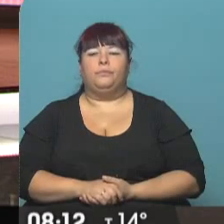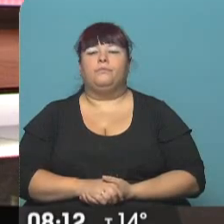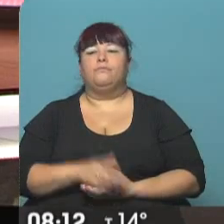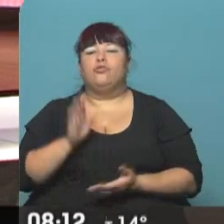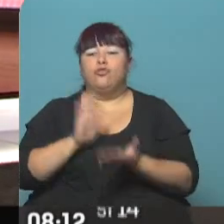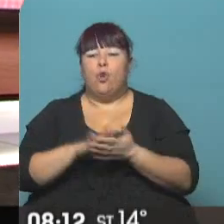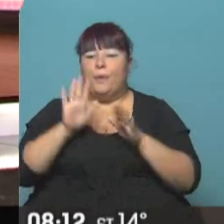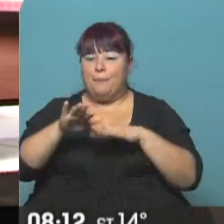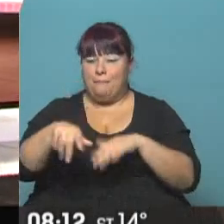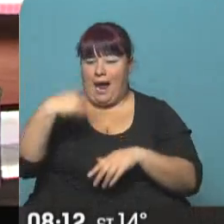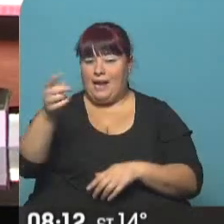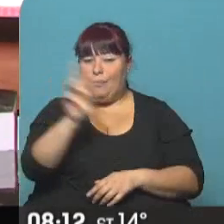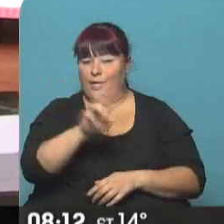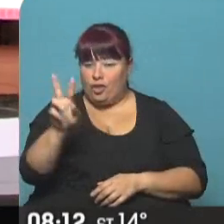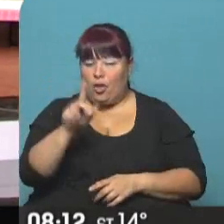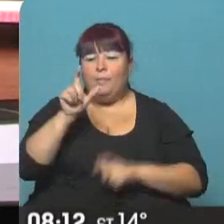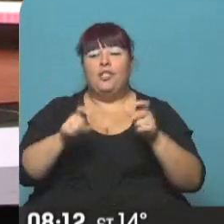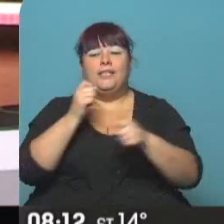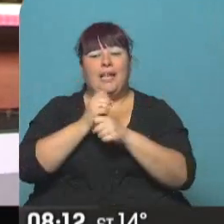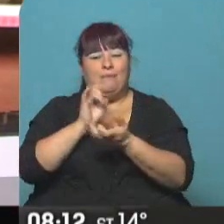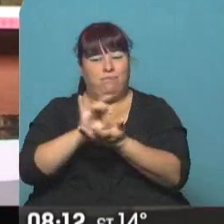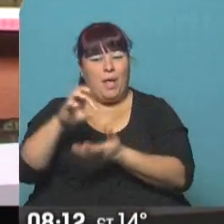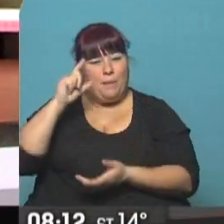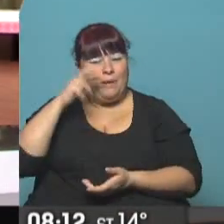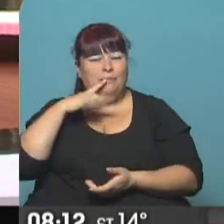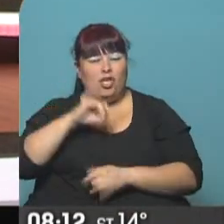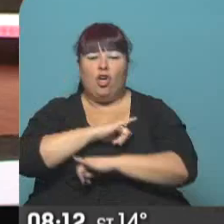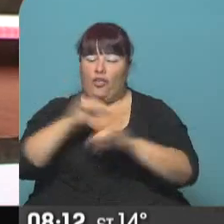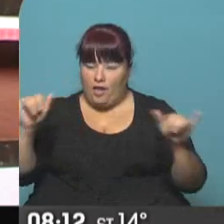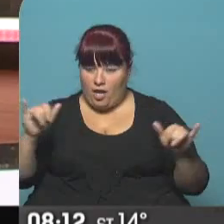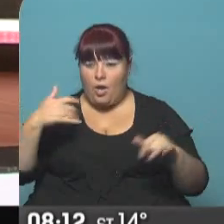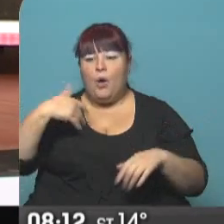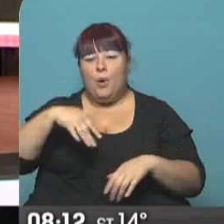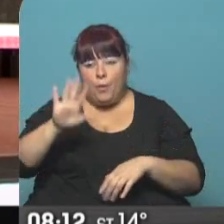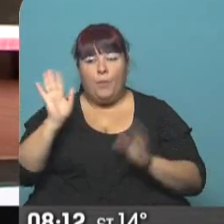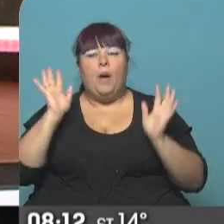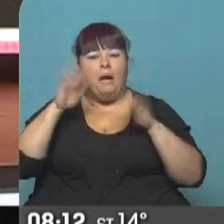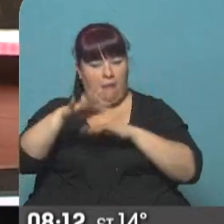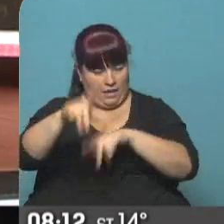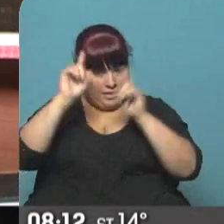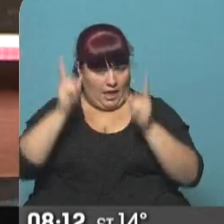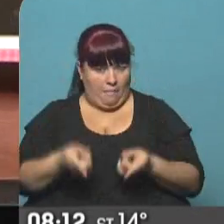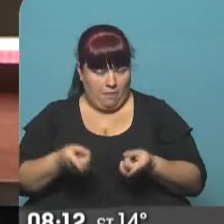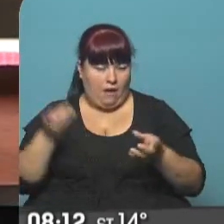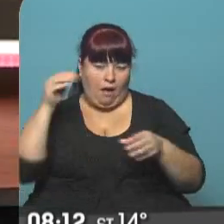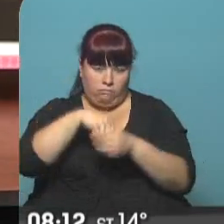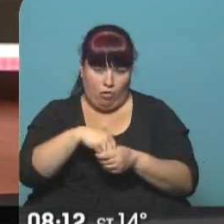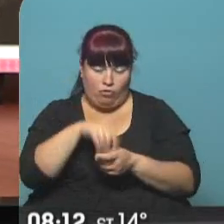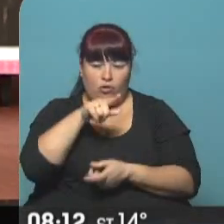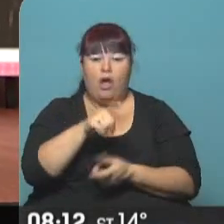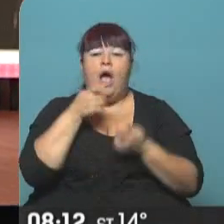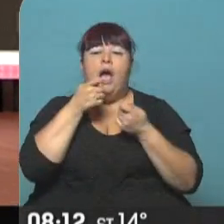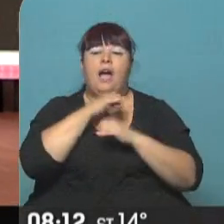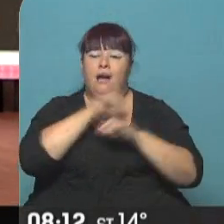A propósito de la marcha del próximo 22, trabajadores despedidos de PepsiCo anunciaron que van a participar de esta movilización. Lo